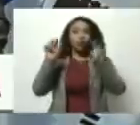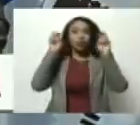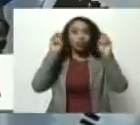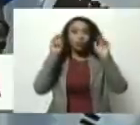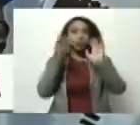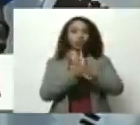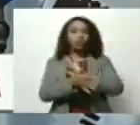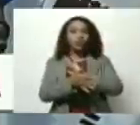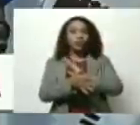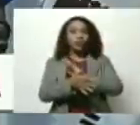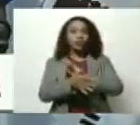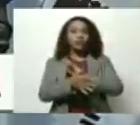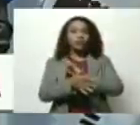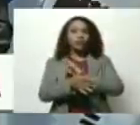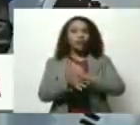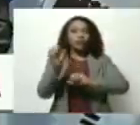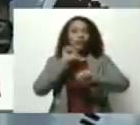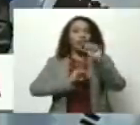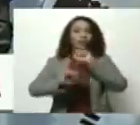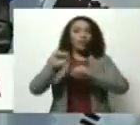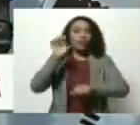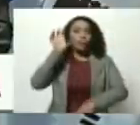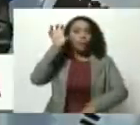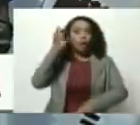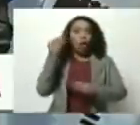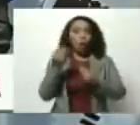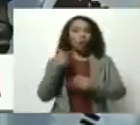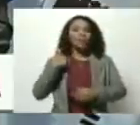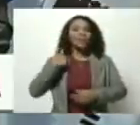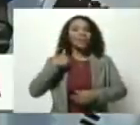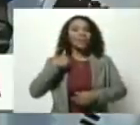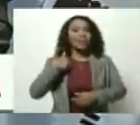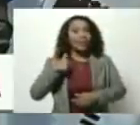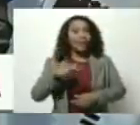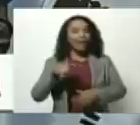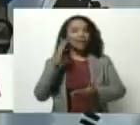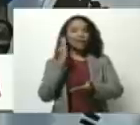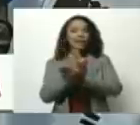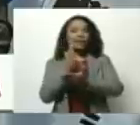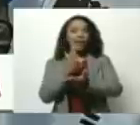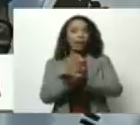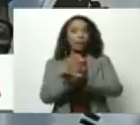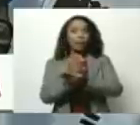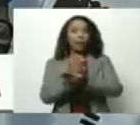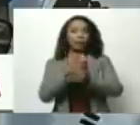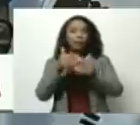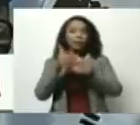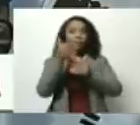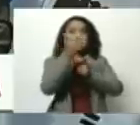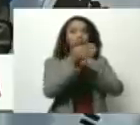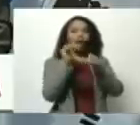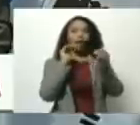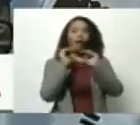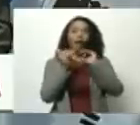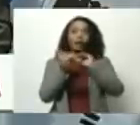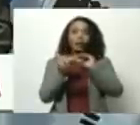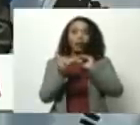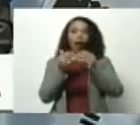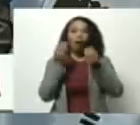de seguridad y defensa de la nación tiene que tener siempre por delante la ética, el